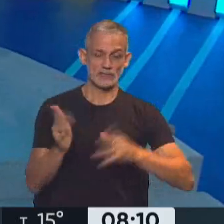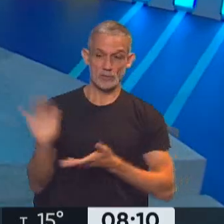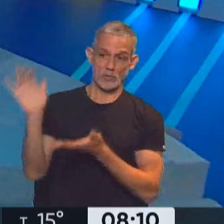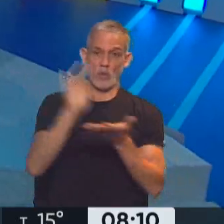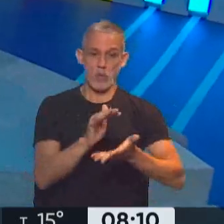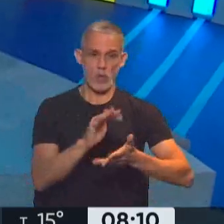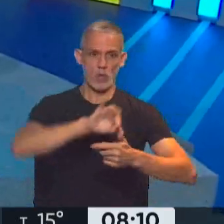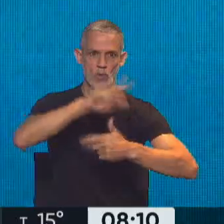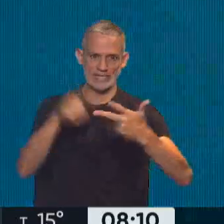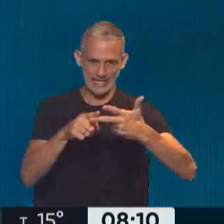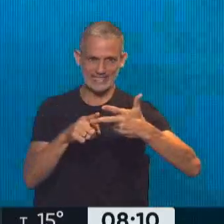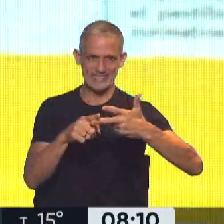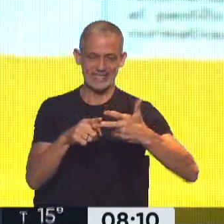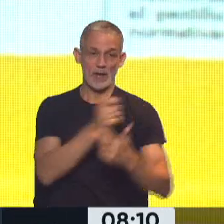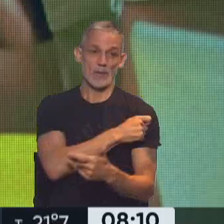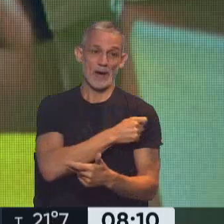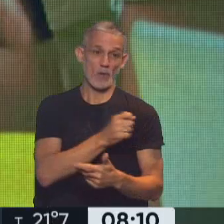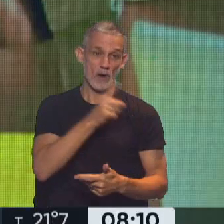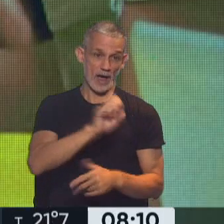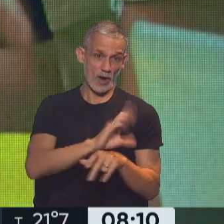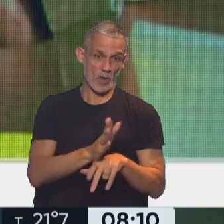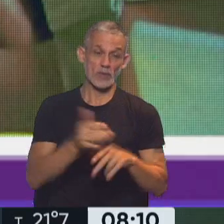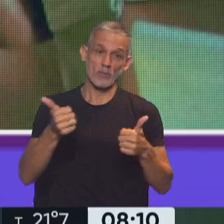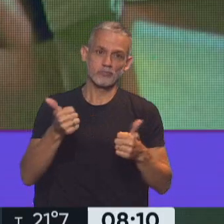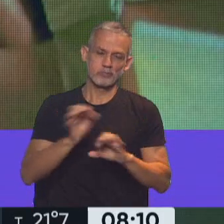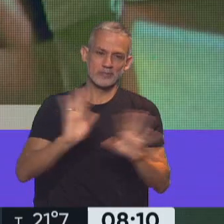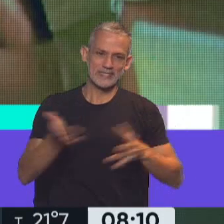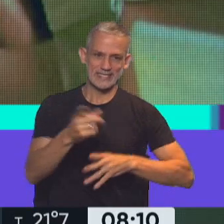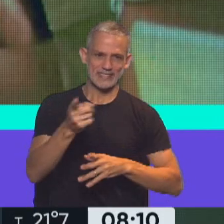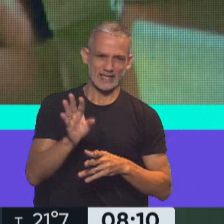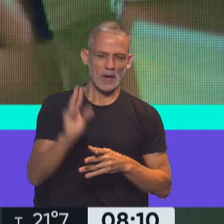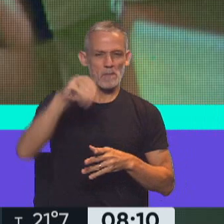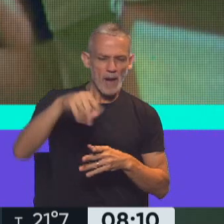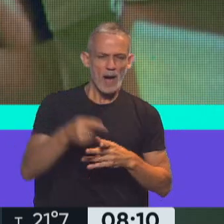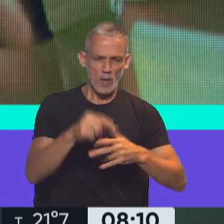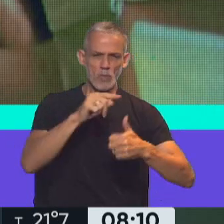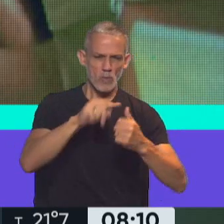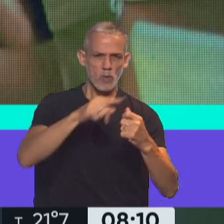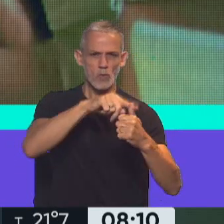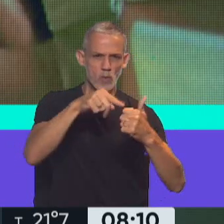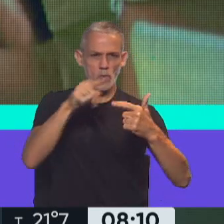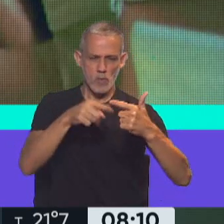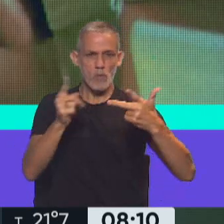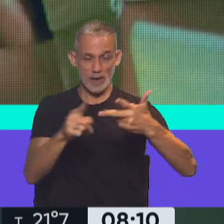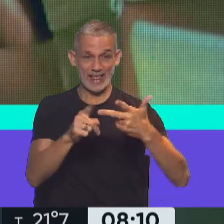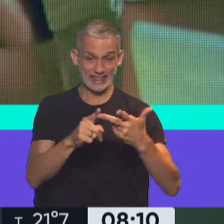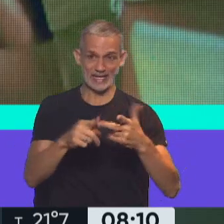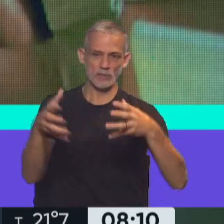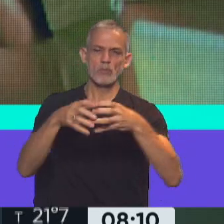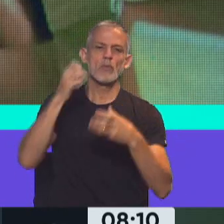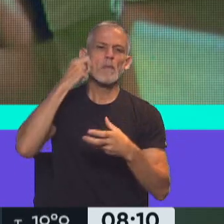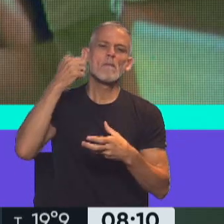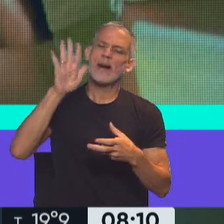refuerzos la tercera dosis de la vacuna contra la comida exactamente seguimos reforzando el esquema de vacunación los adultos mayores son grupos prioritarios